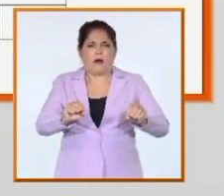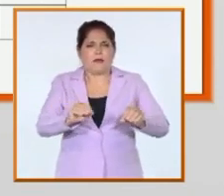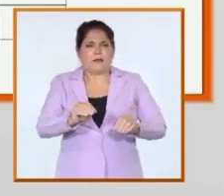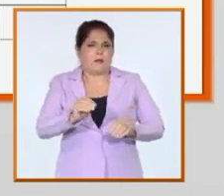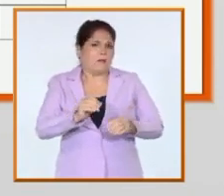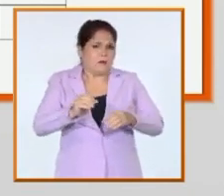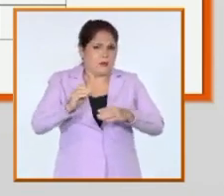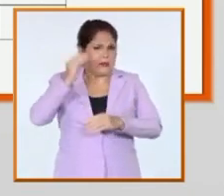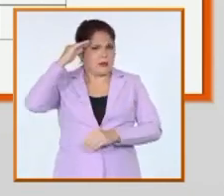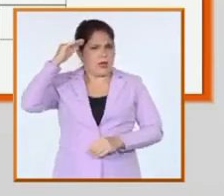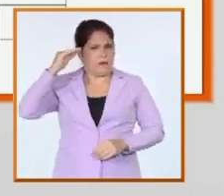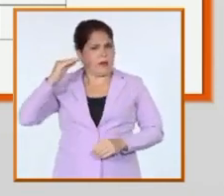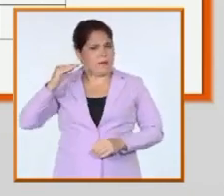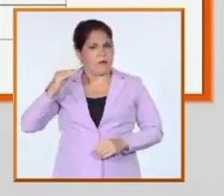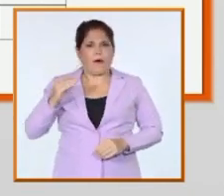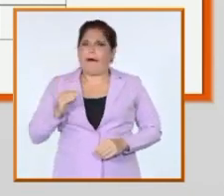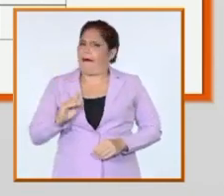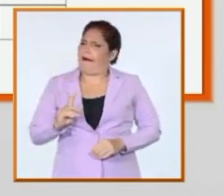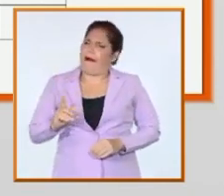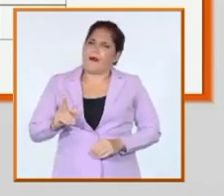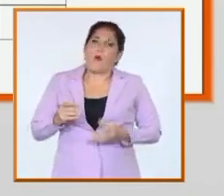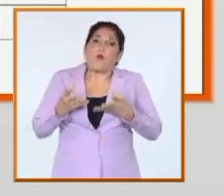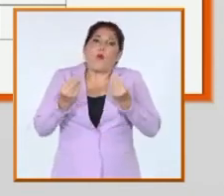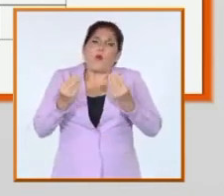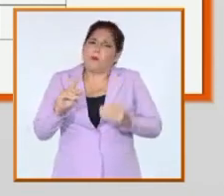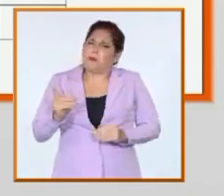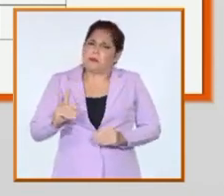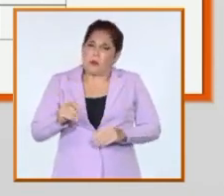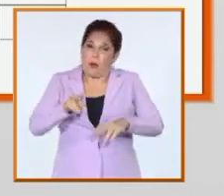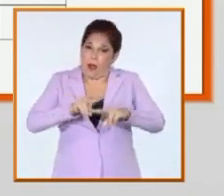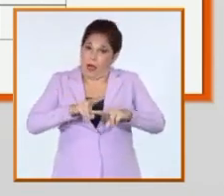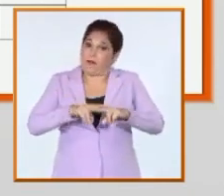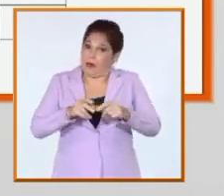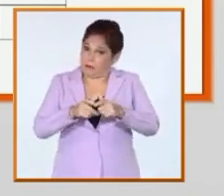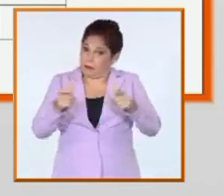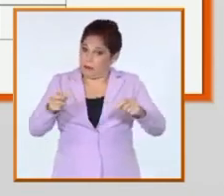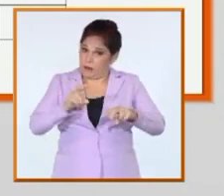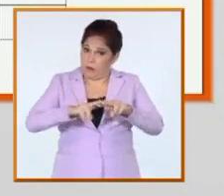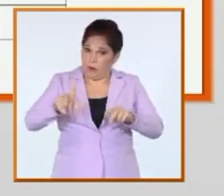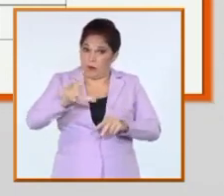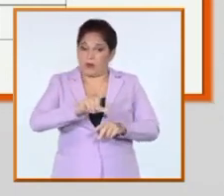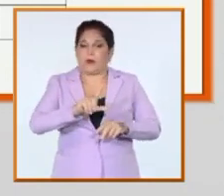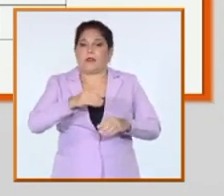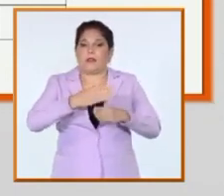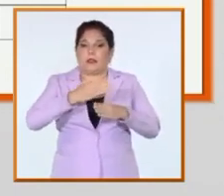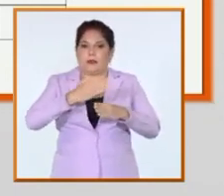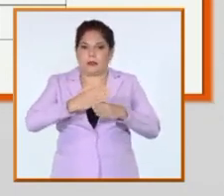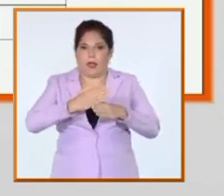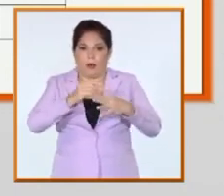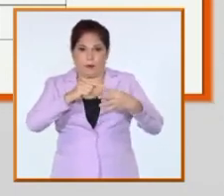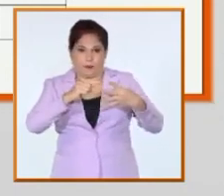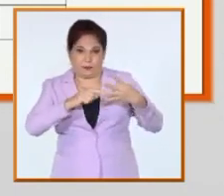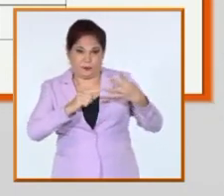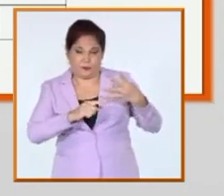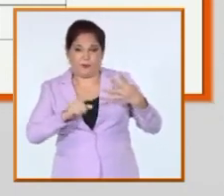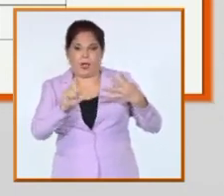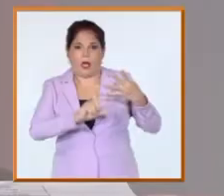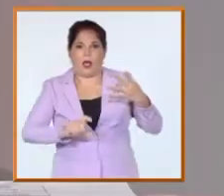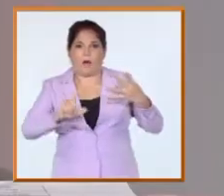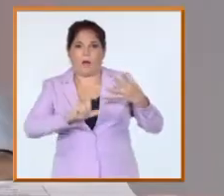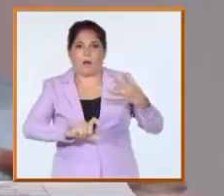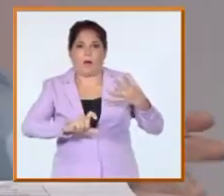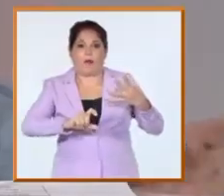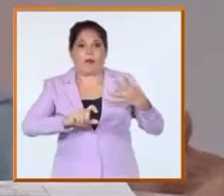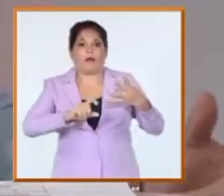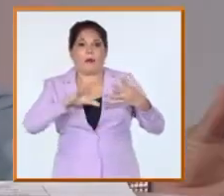por todas las provincias a excepción de de La Habana Holguín Santiago de Cuba y Camagüey el resto de las